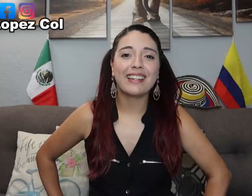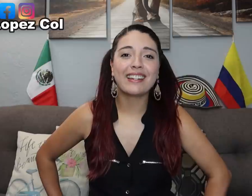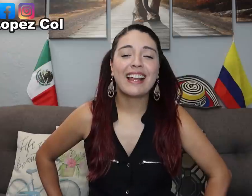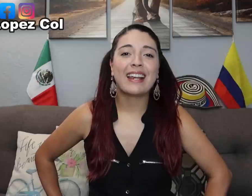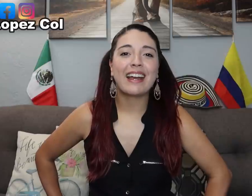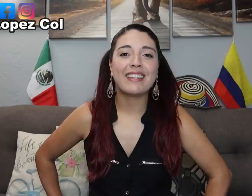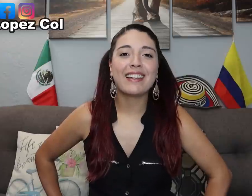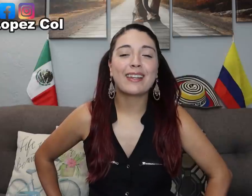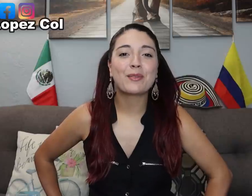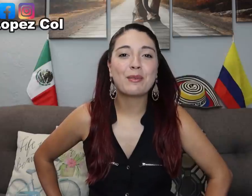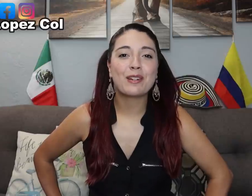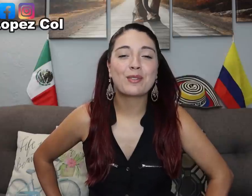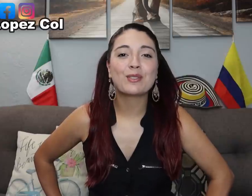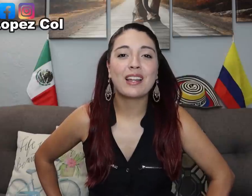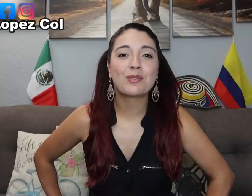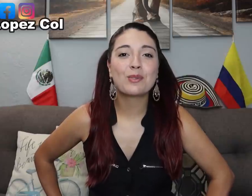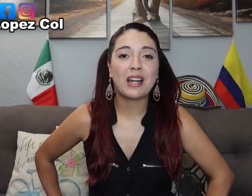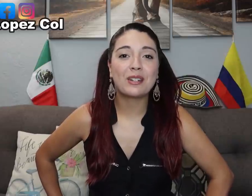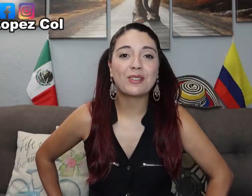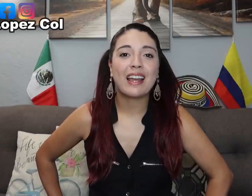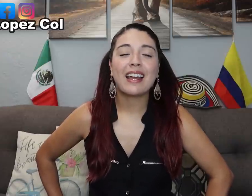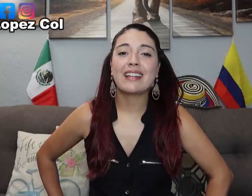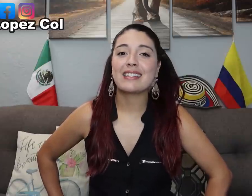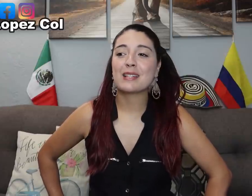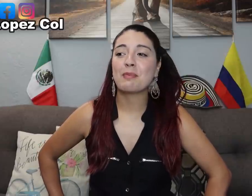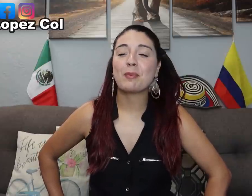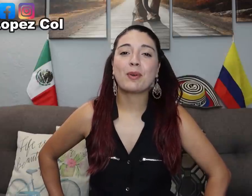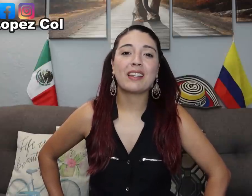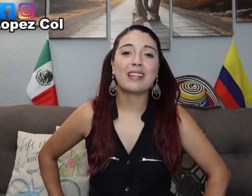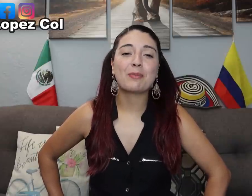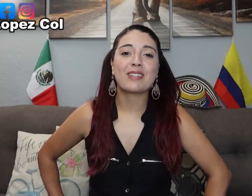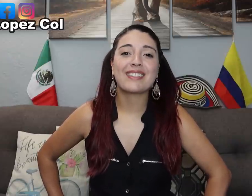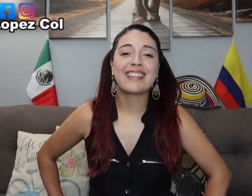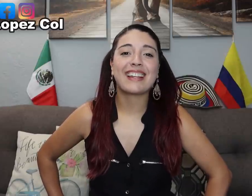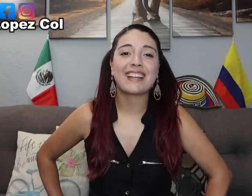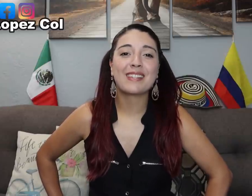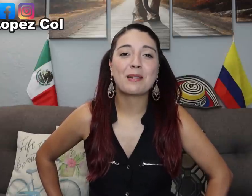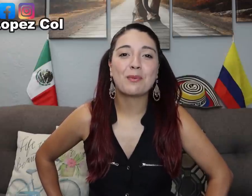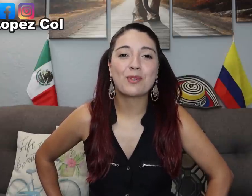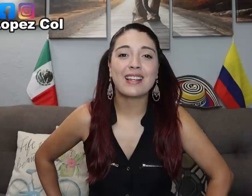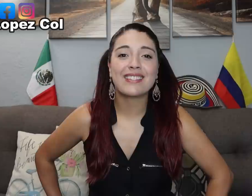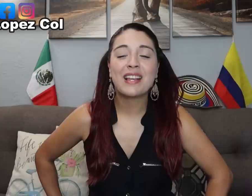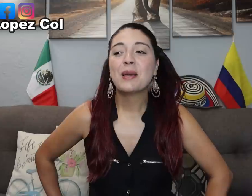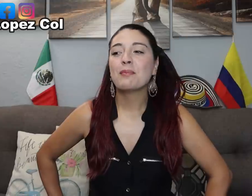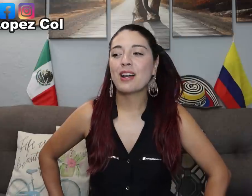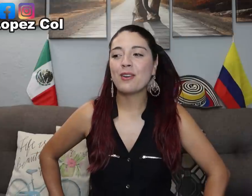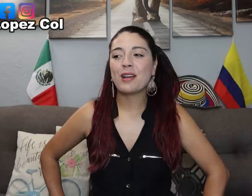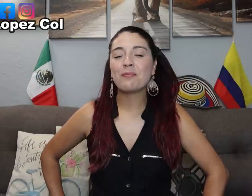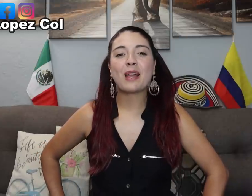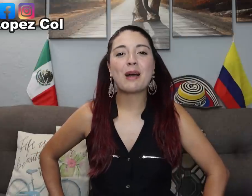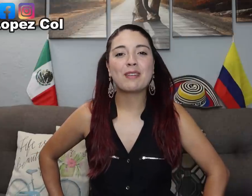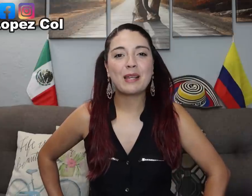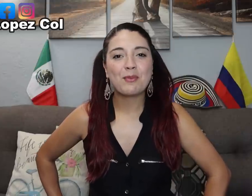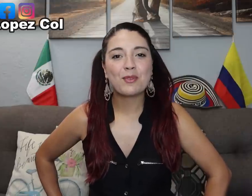voy a ir. La vida y el universo ya escucharon, así que espero poder ir por esas tierras hermosas. Por